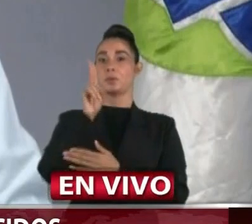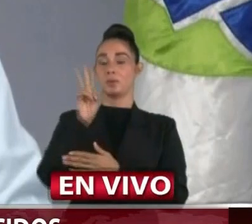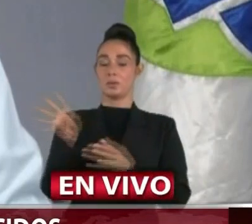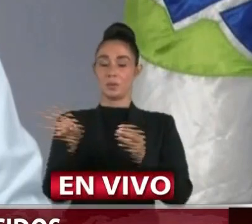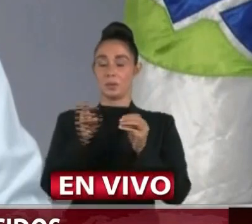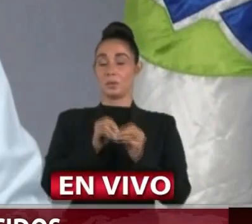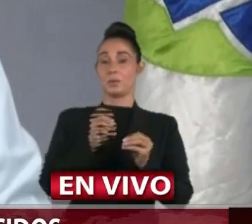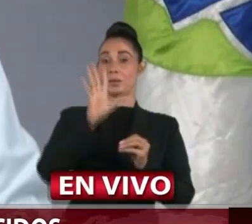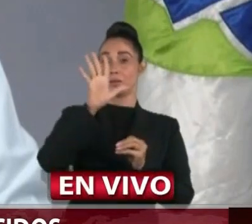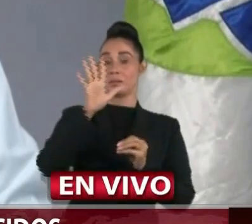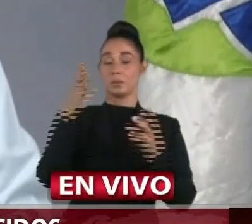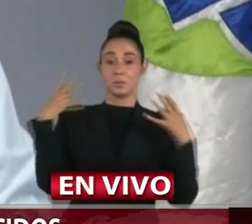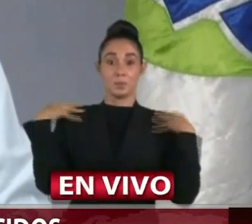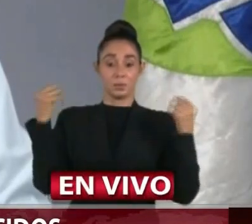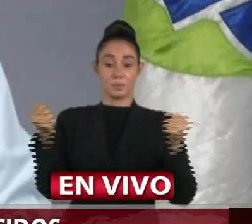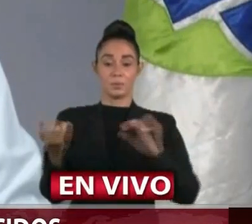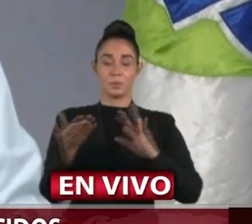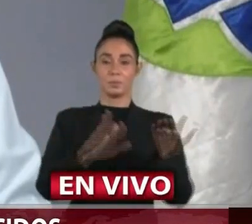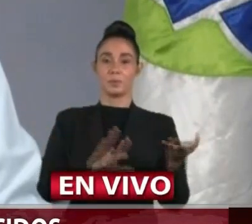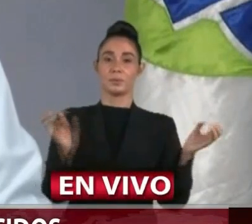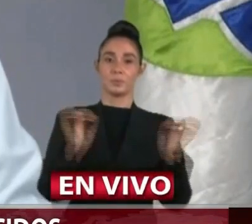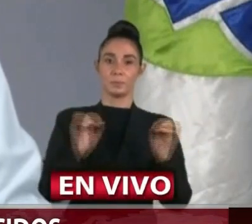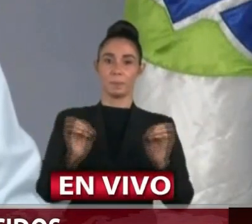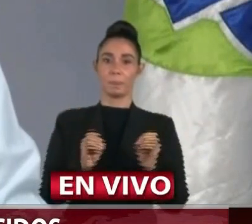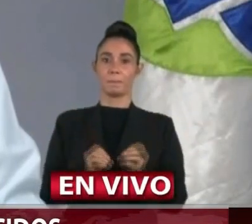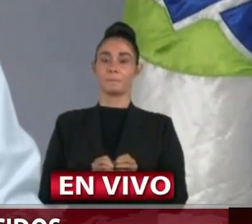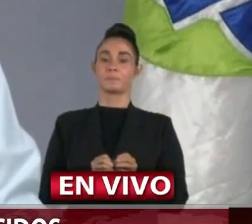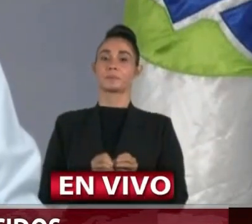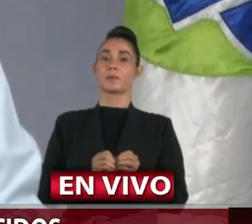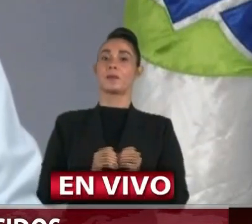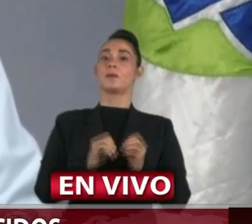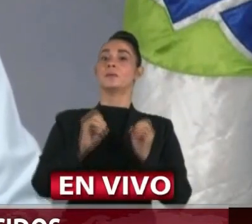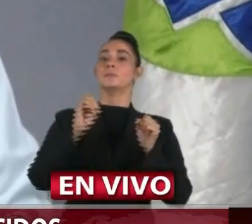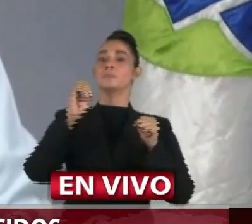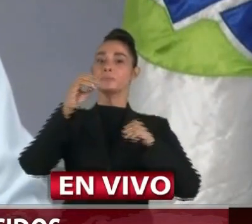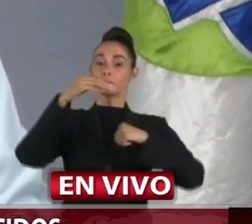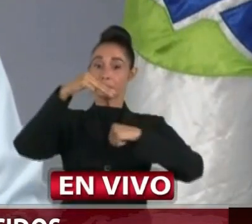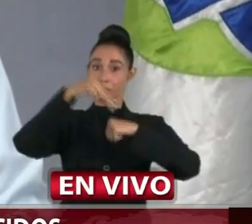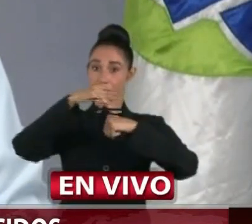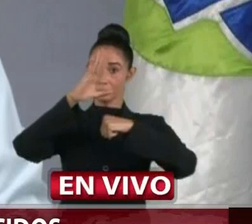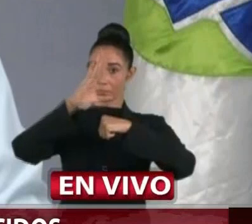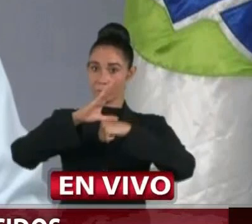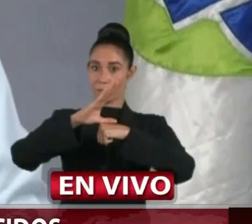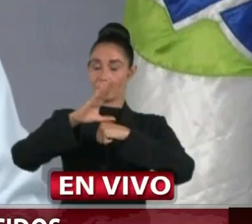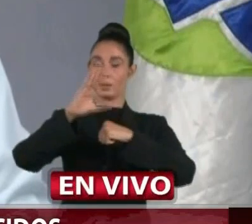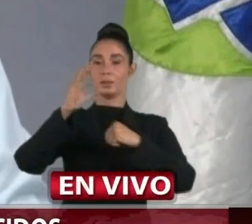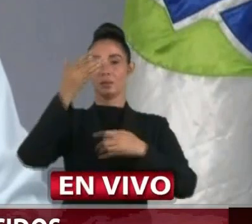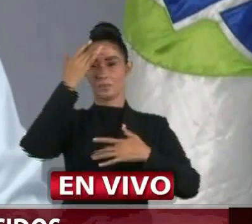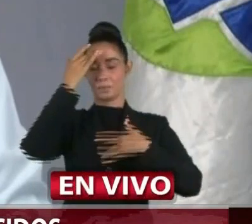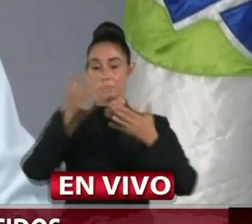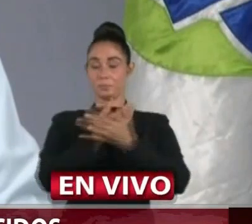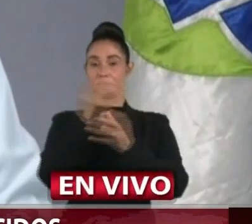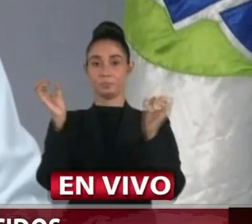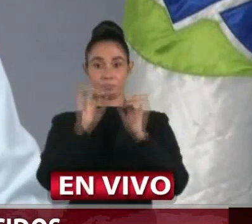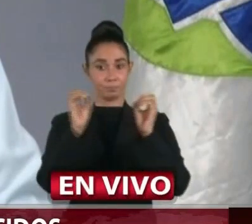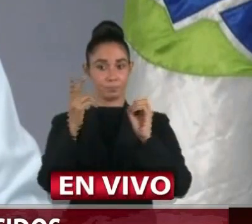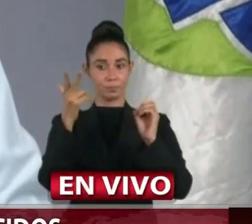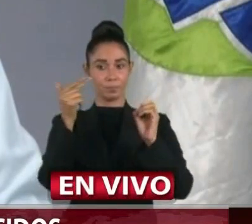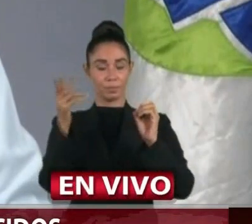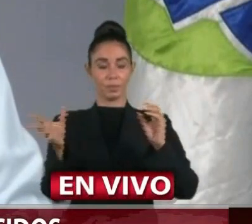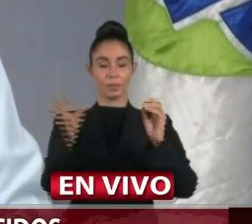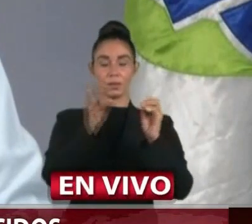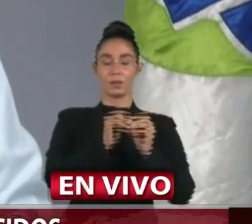recuperados, 0 fallecimiento. Montecristi, 0 casos nuevos, 13